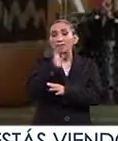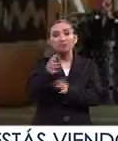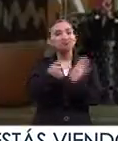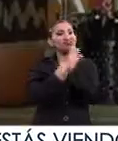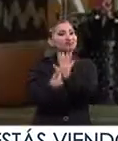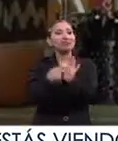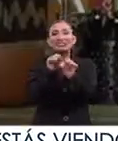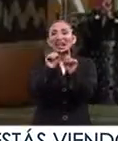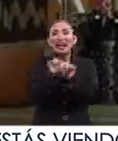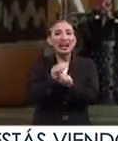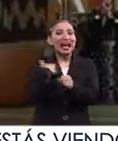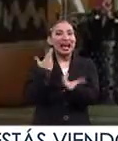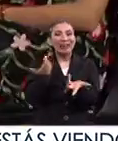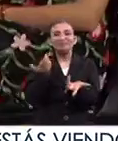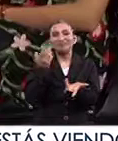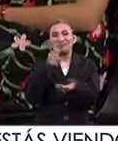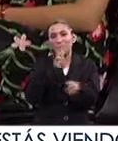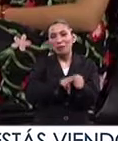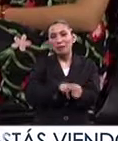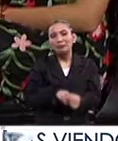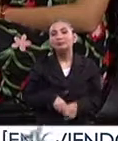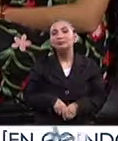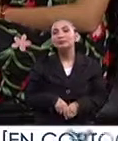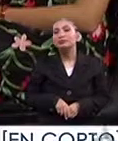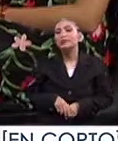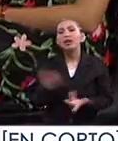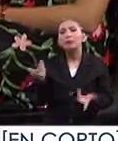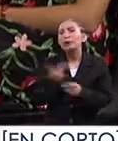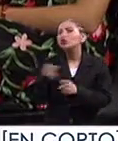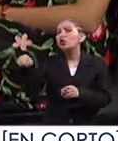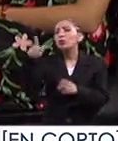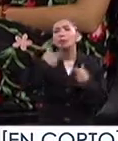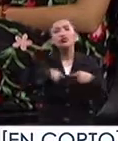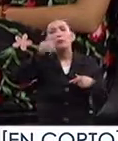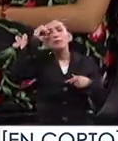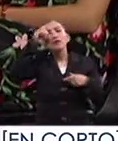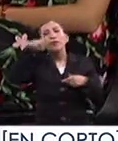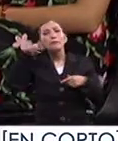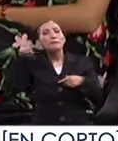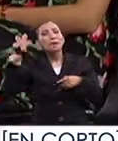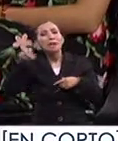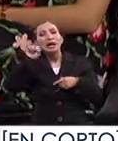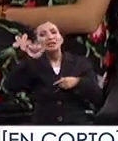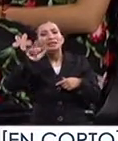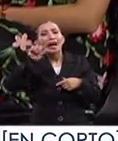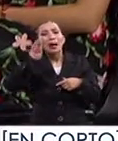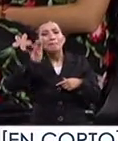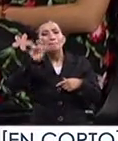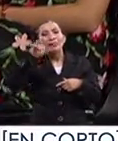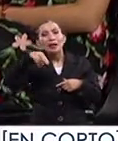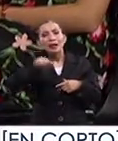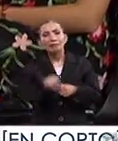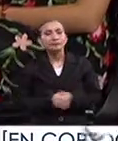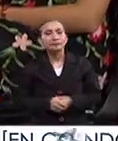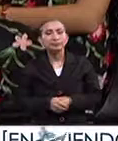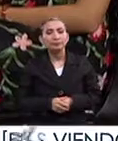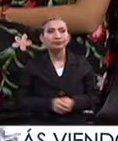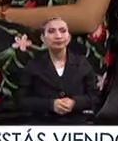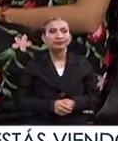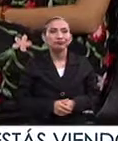se exhibían en las salas cinematográficas. ¿Qué pasó con la recepción del público de Sabina? Bueno,